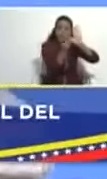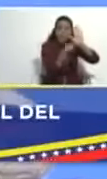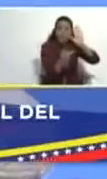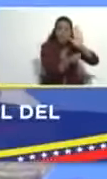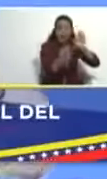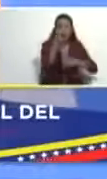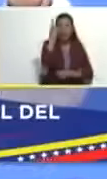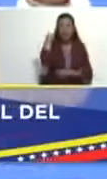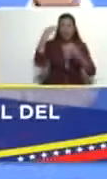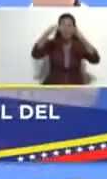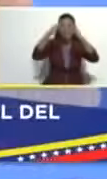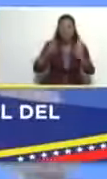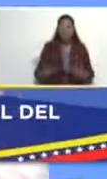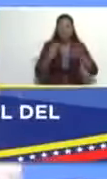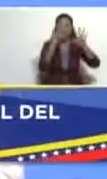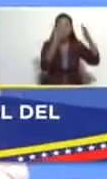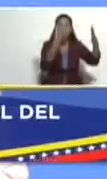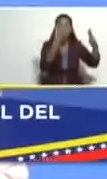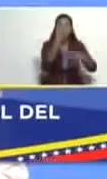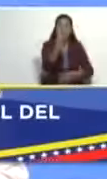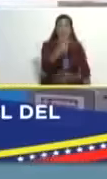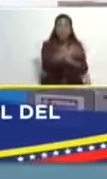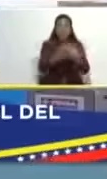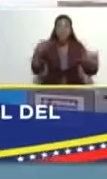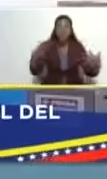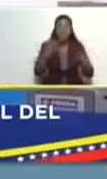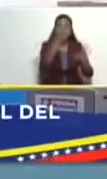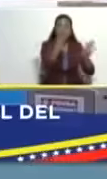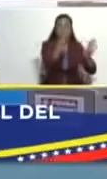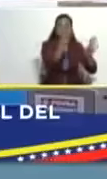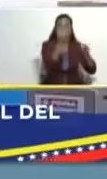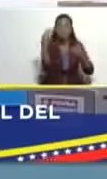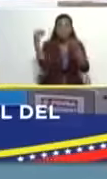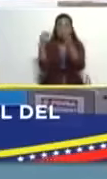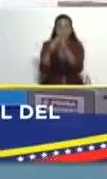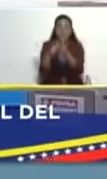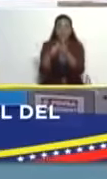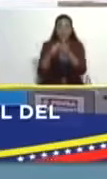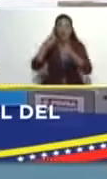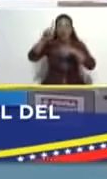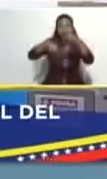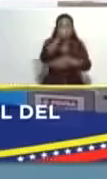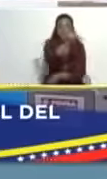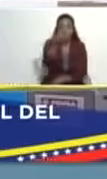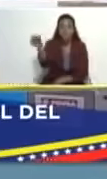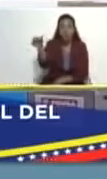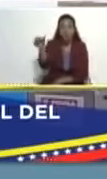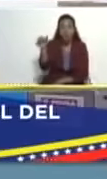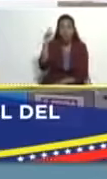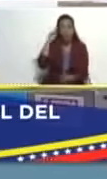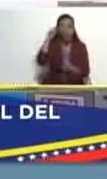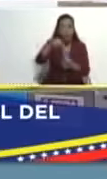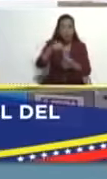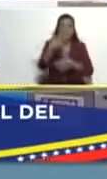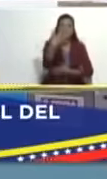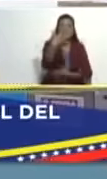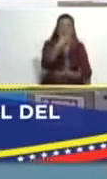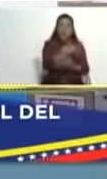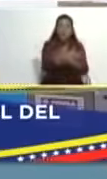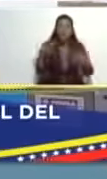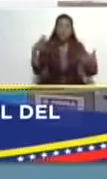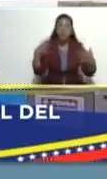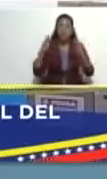Ayer entregué la vivienda, 4.900.000. En la próxima semana vamos a llegar ya a la vivienda a 5